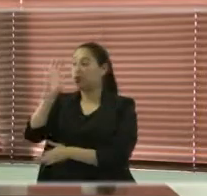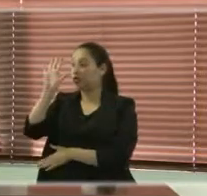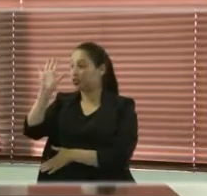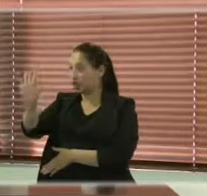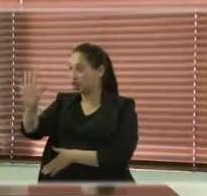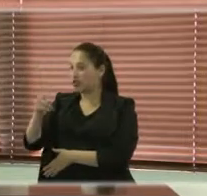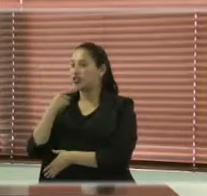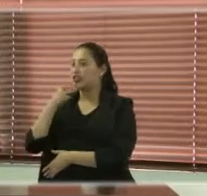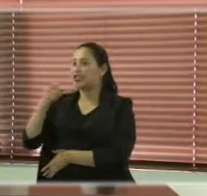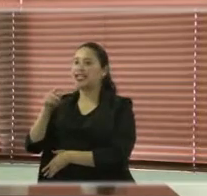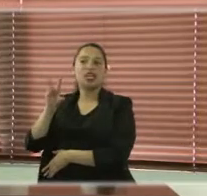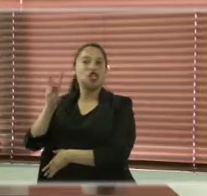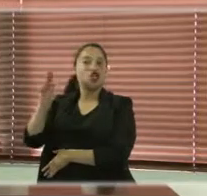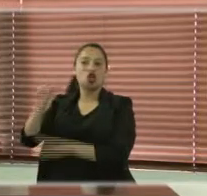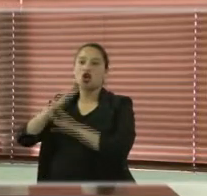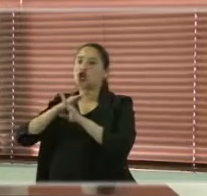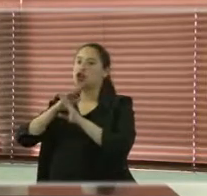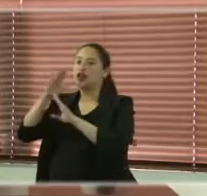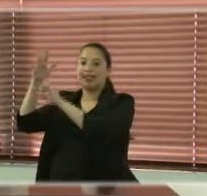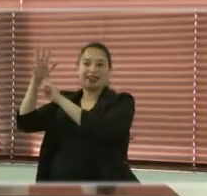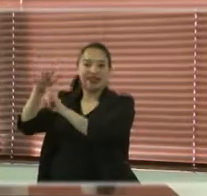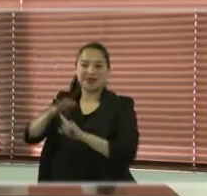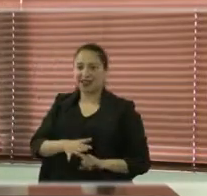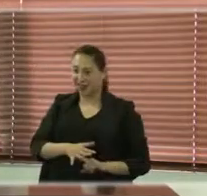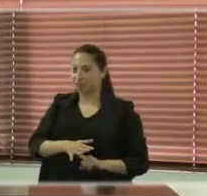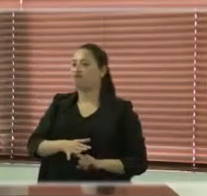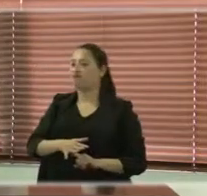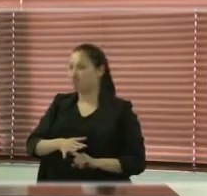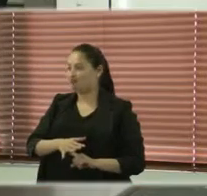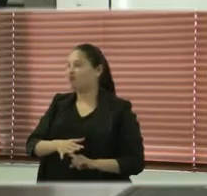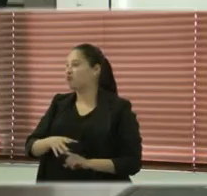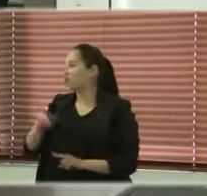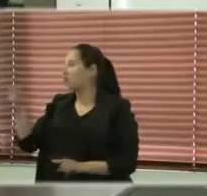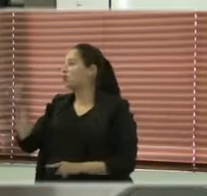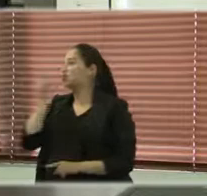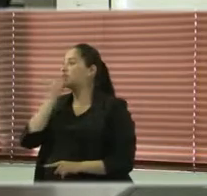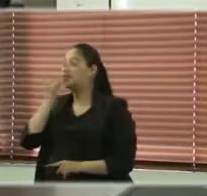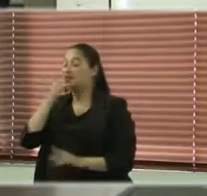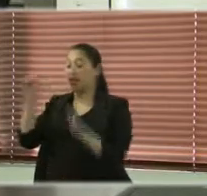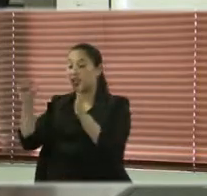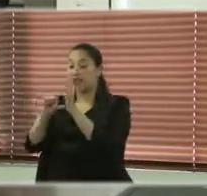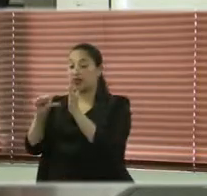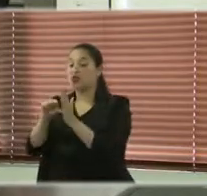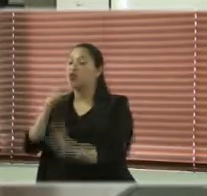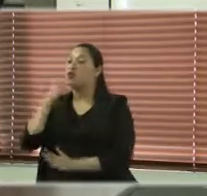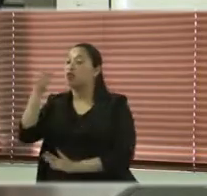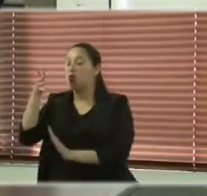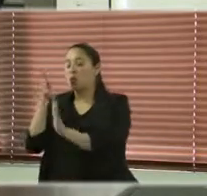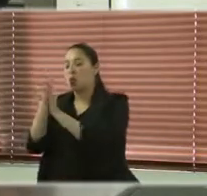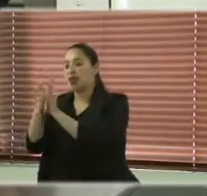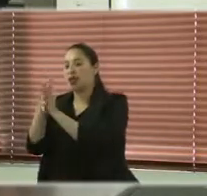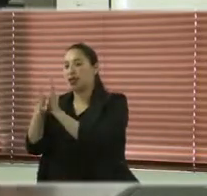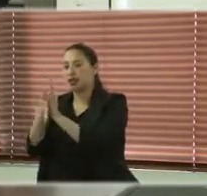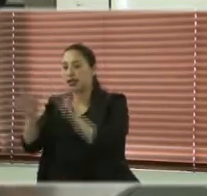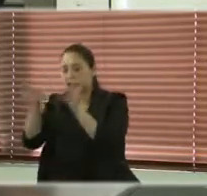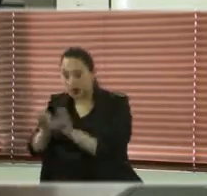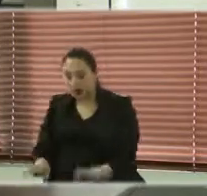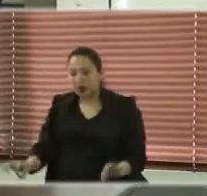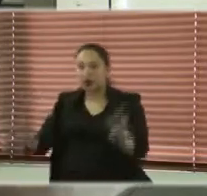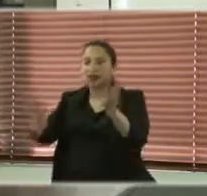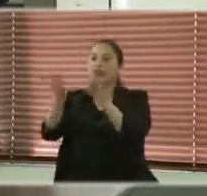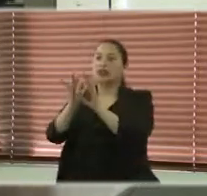porque lo que el comité juzgó en ese momento era que la diferenciación de los plazos